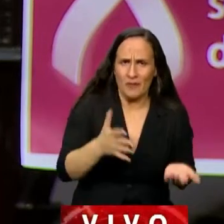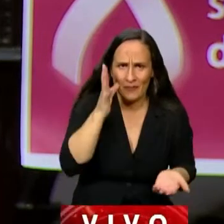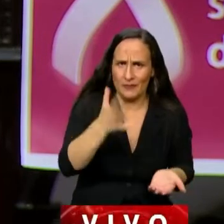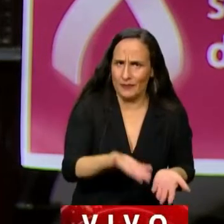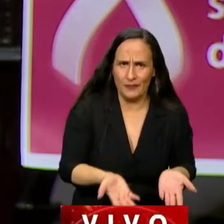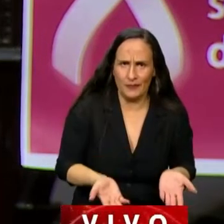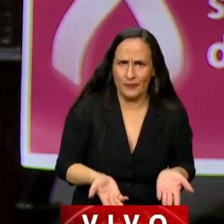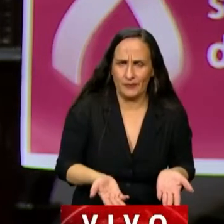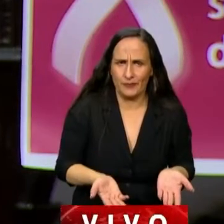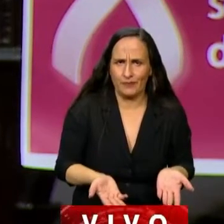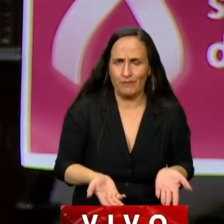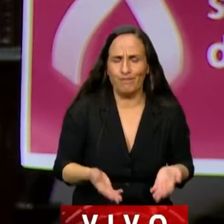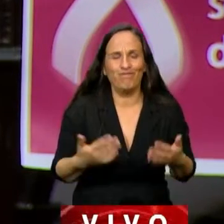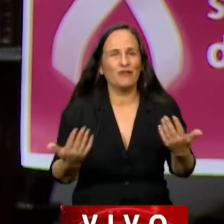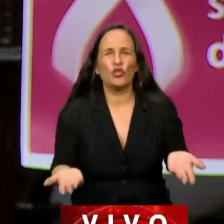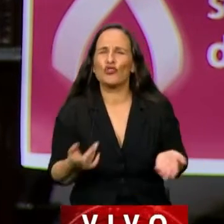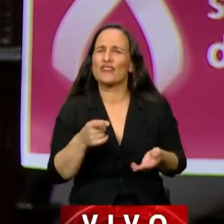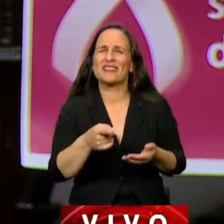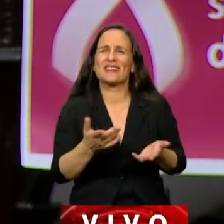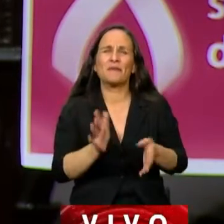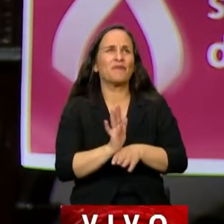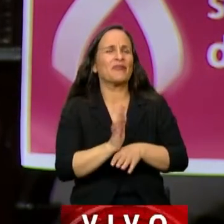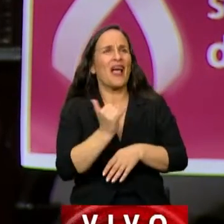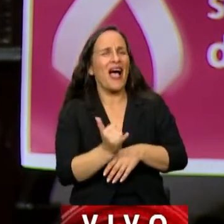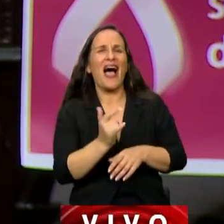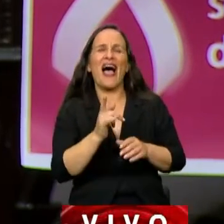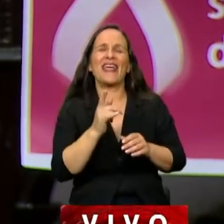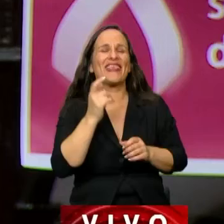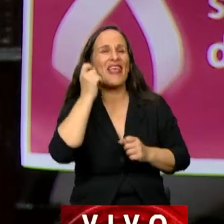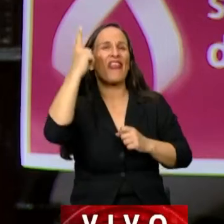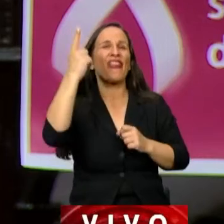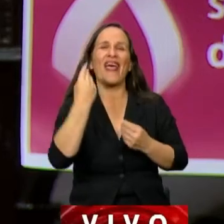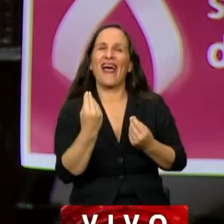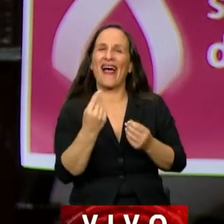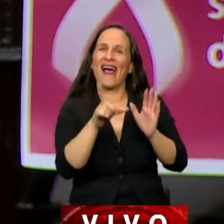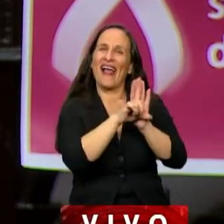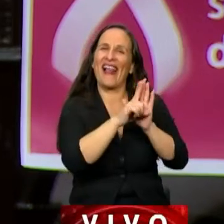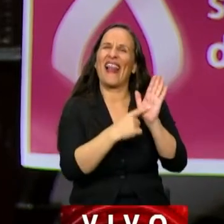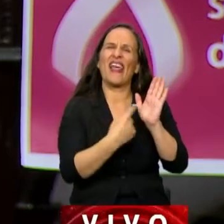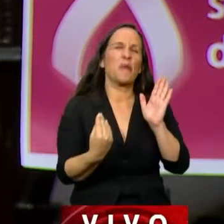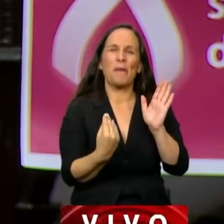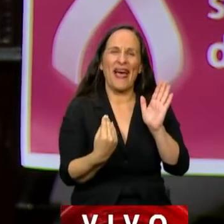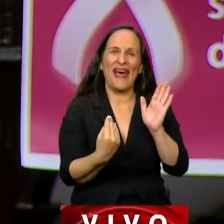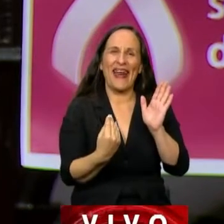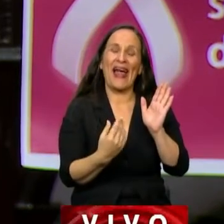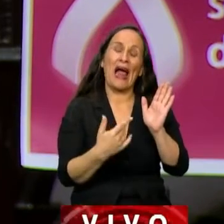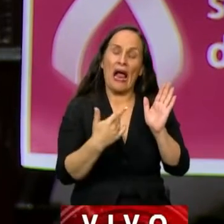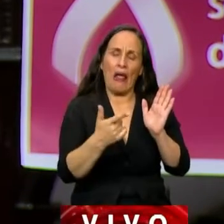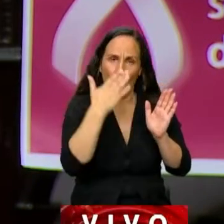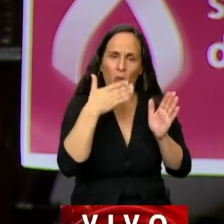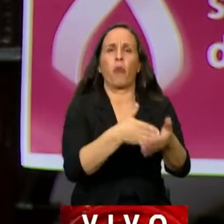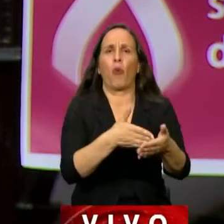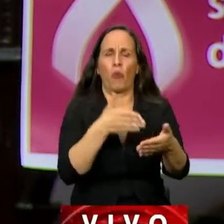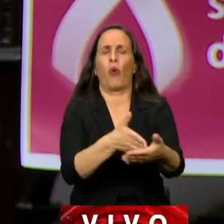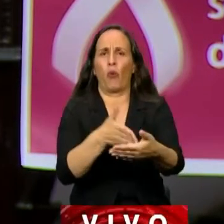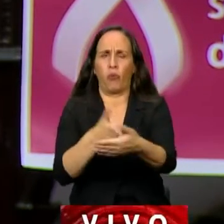consecuencia, se tergiversa el sentido y el espíritu original de las iniciativas parlamentarias, las que